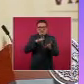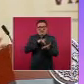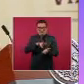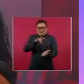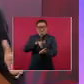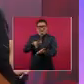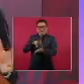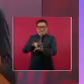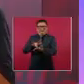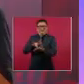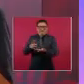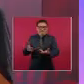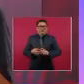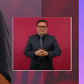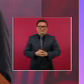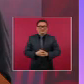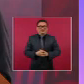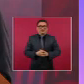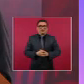de los